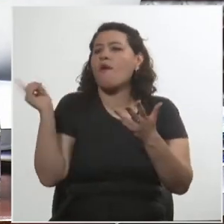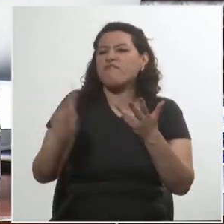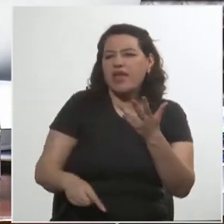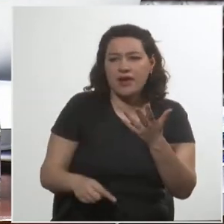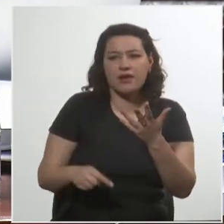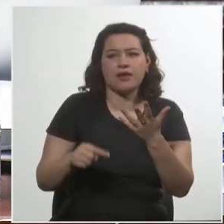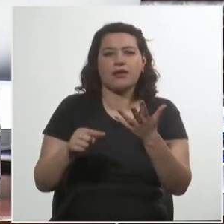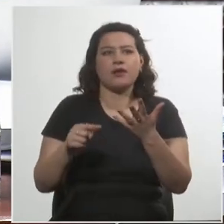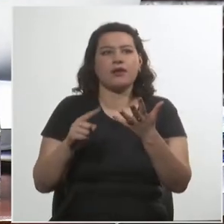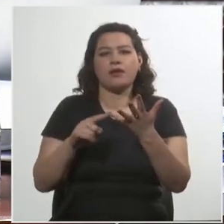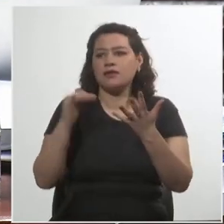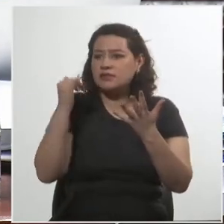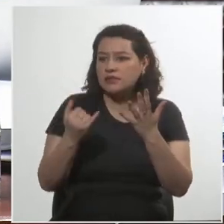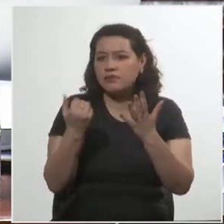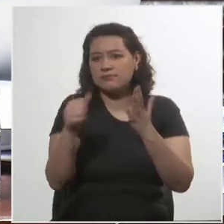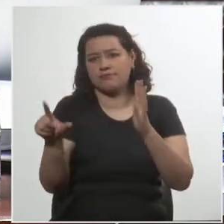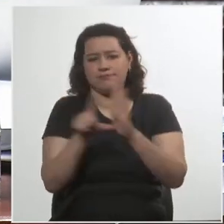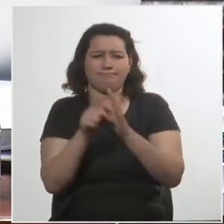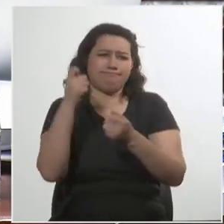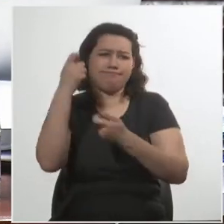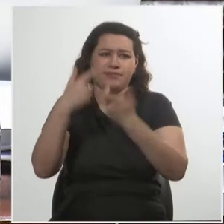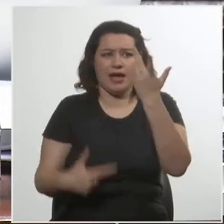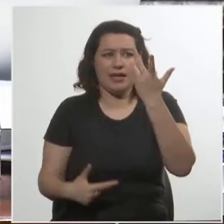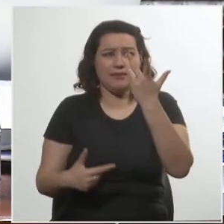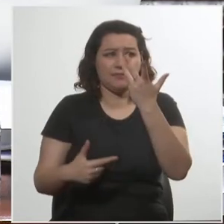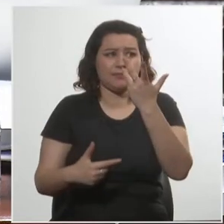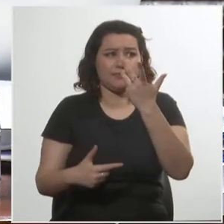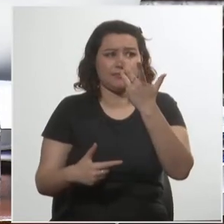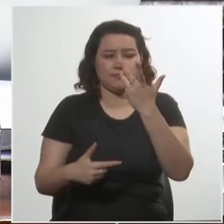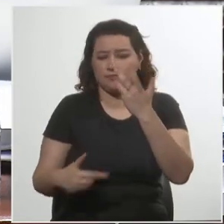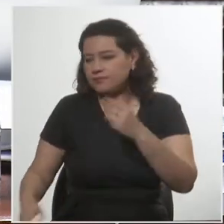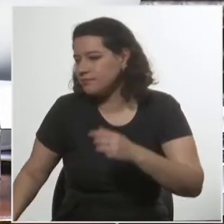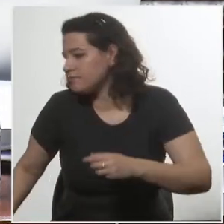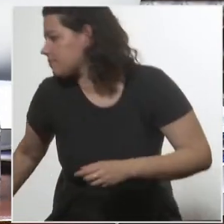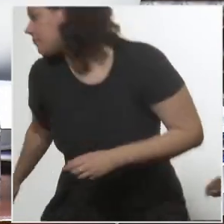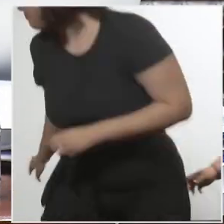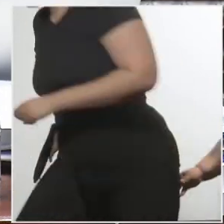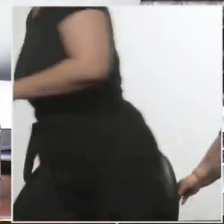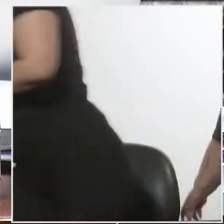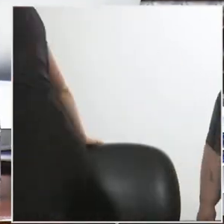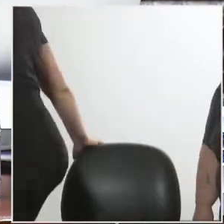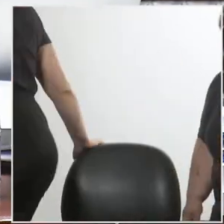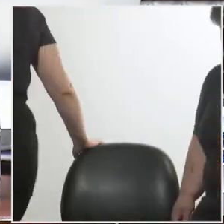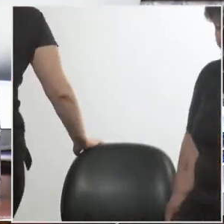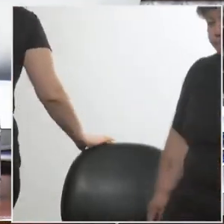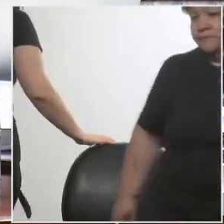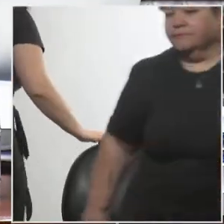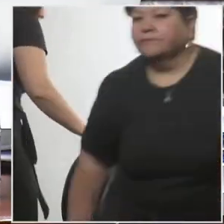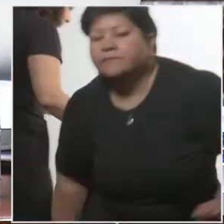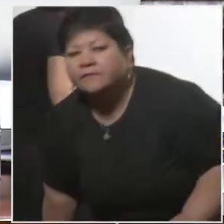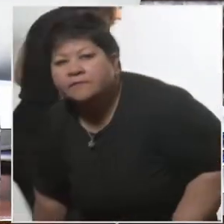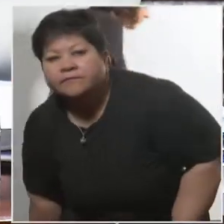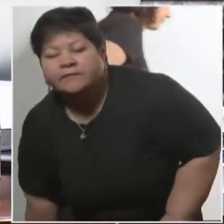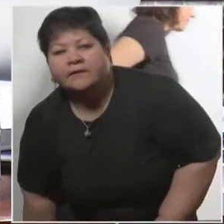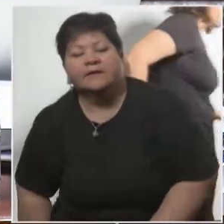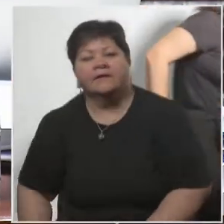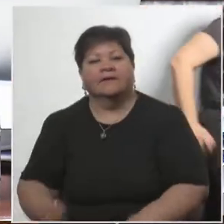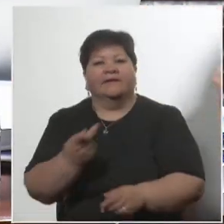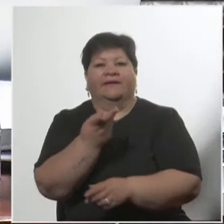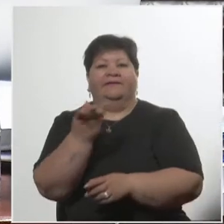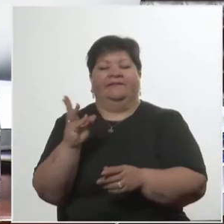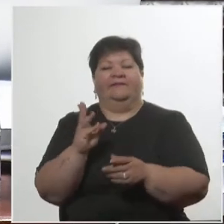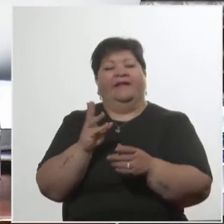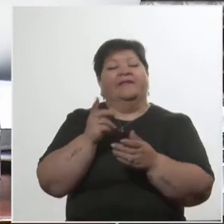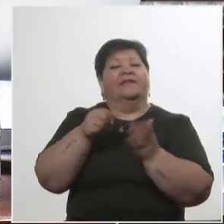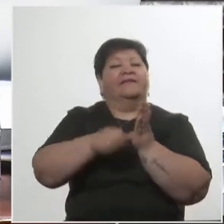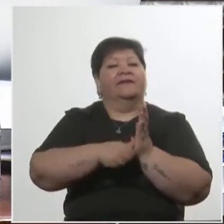hecho ilícito etcétera y la reparación el monto de la reparación va a ser determinado